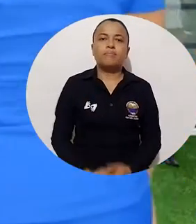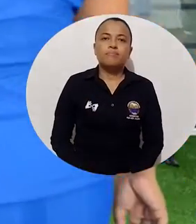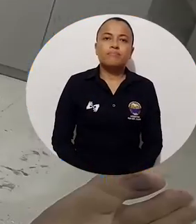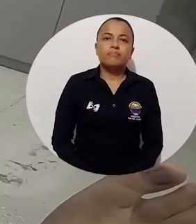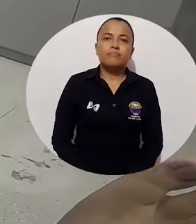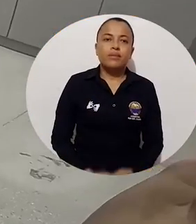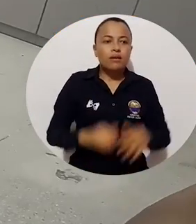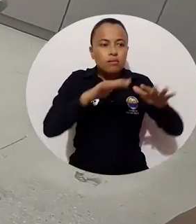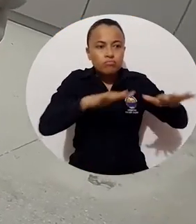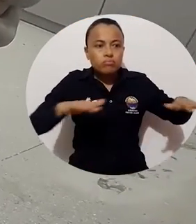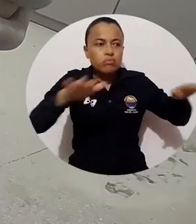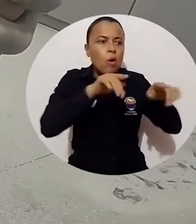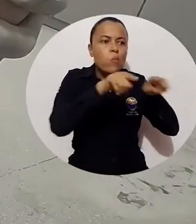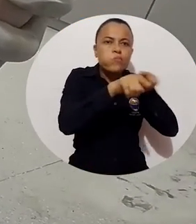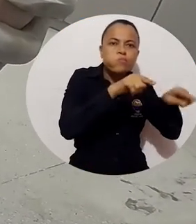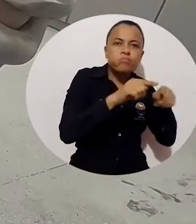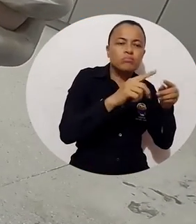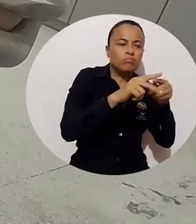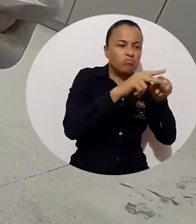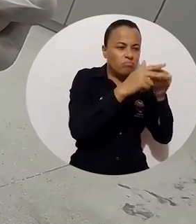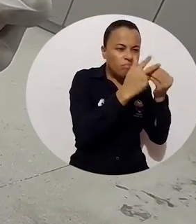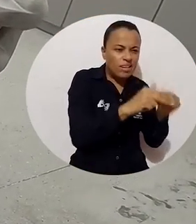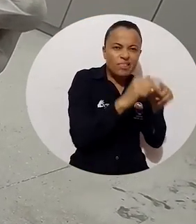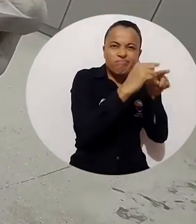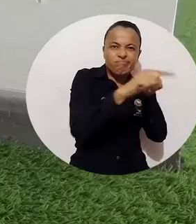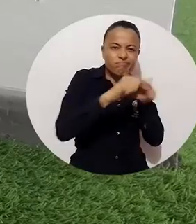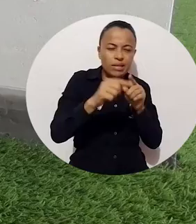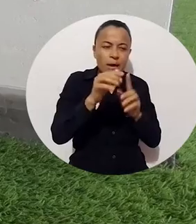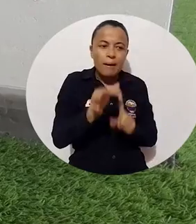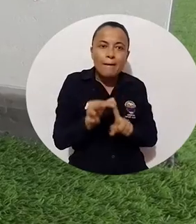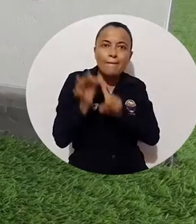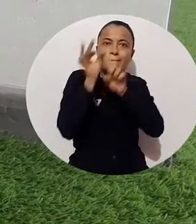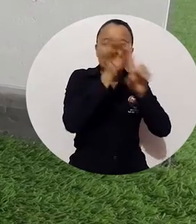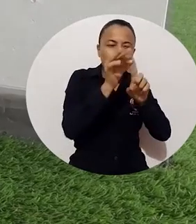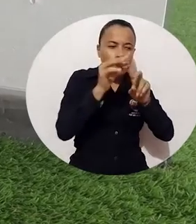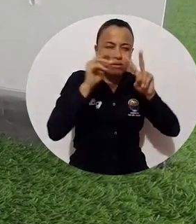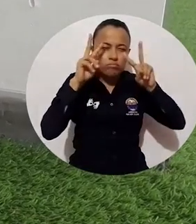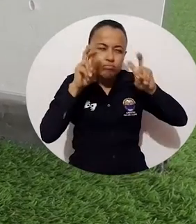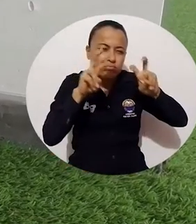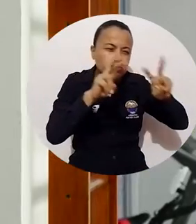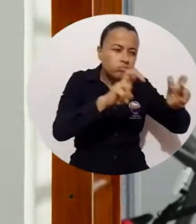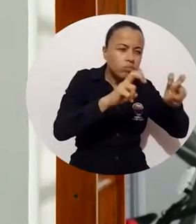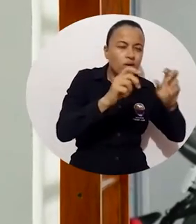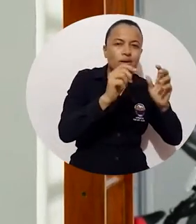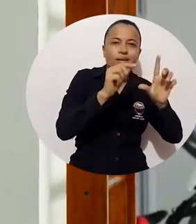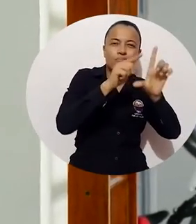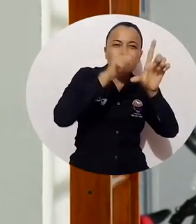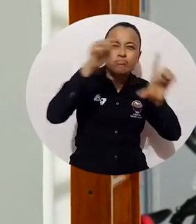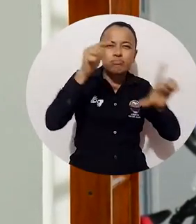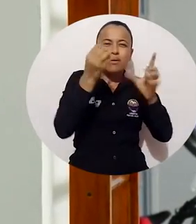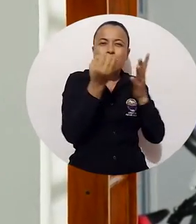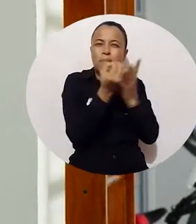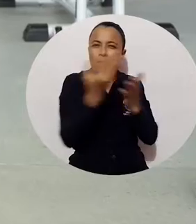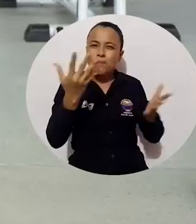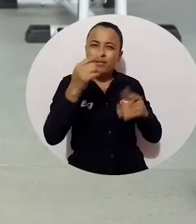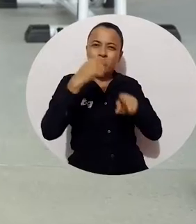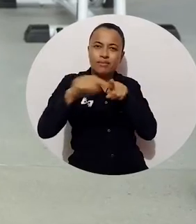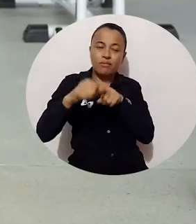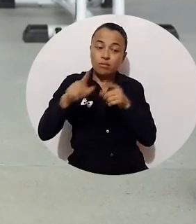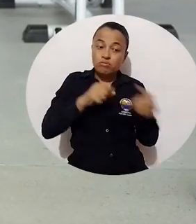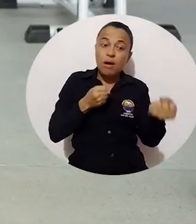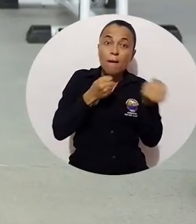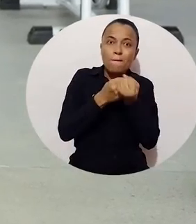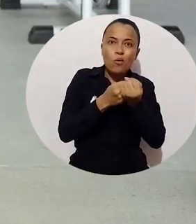centro cuenta con equipos especializados para la investigación y producción de datos que aportan a la interdisciplinariedad en el